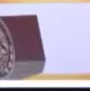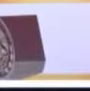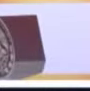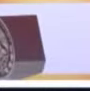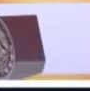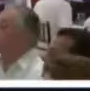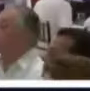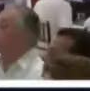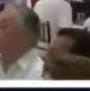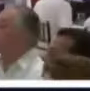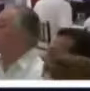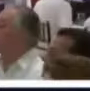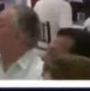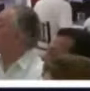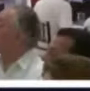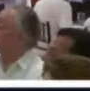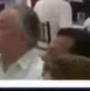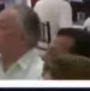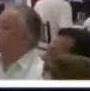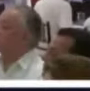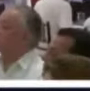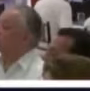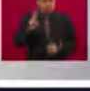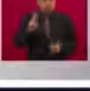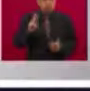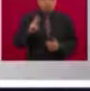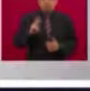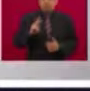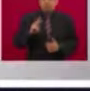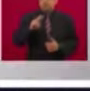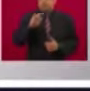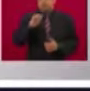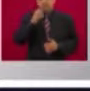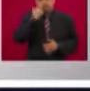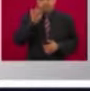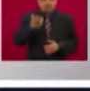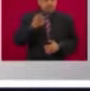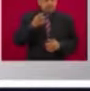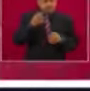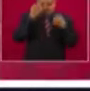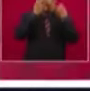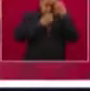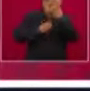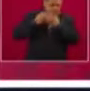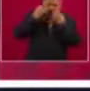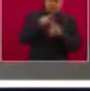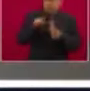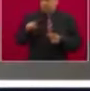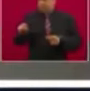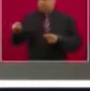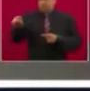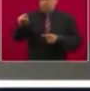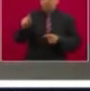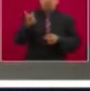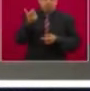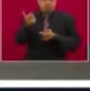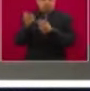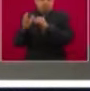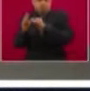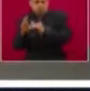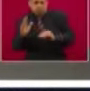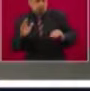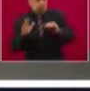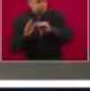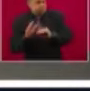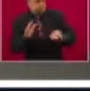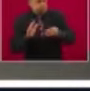el presidente critica, y viceversa. Y entonces, ¿quién califica qué es un compromiso social?